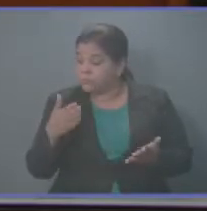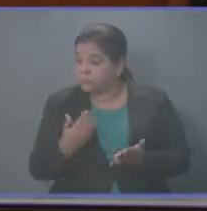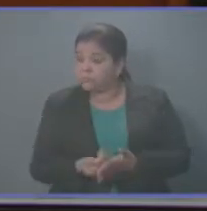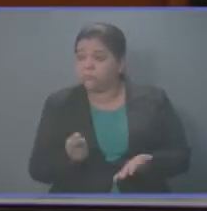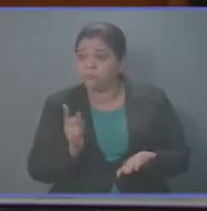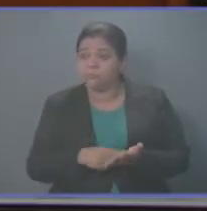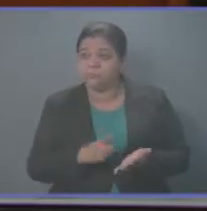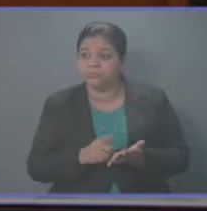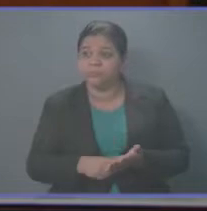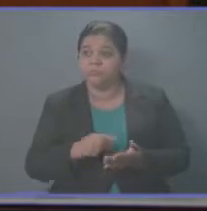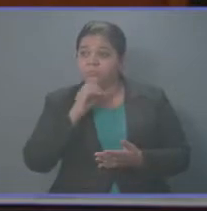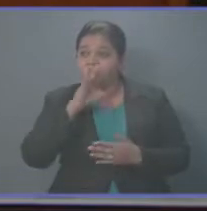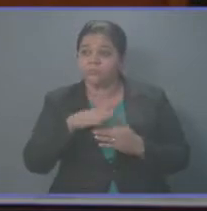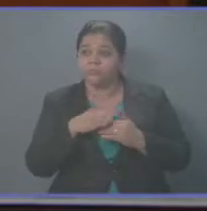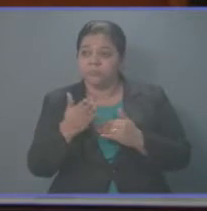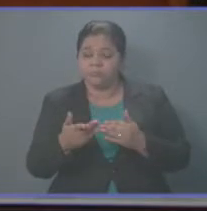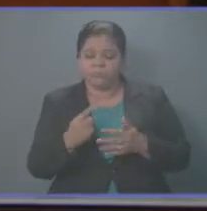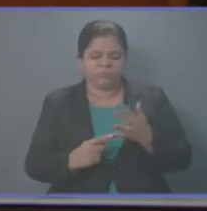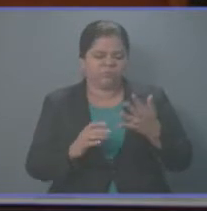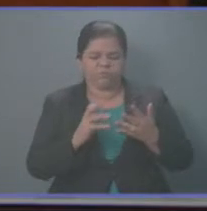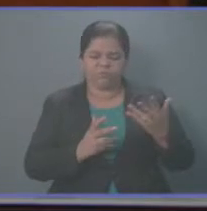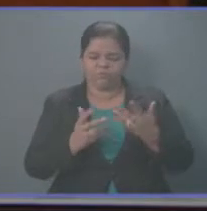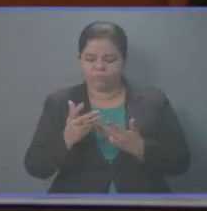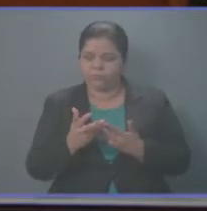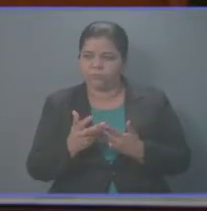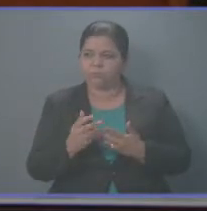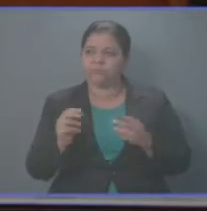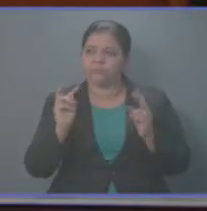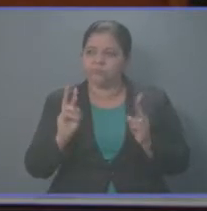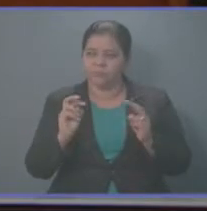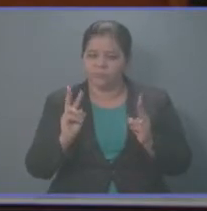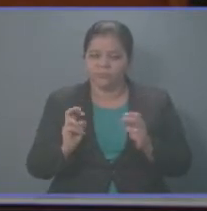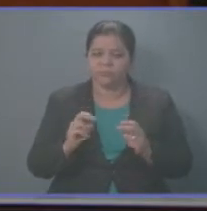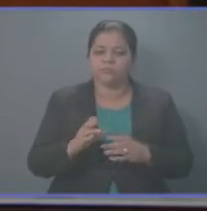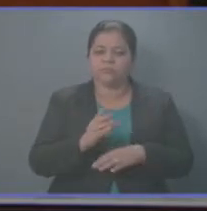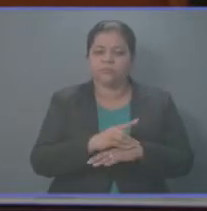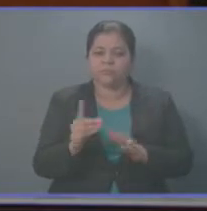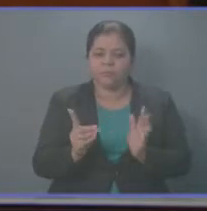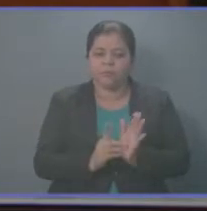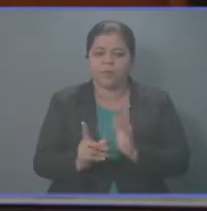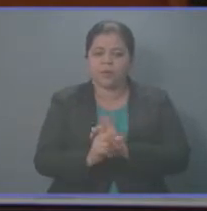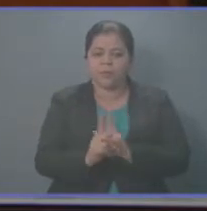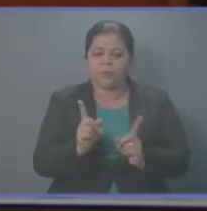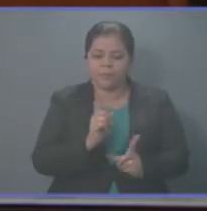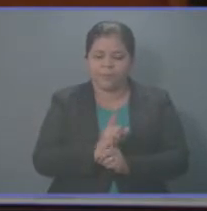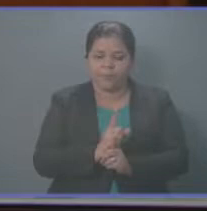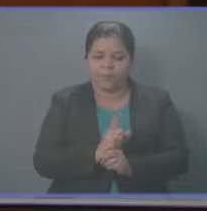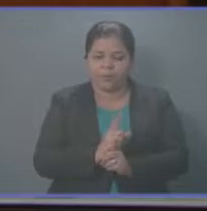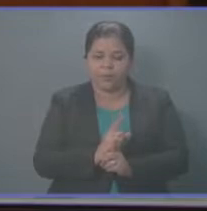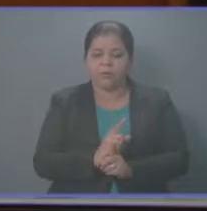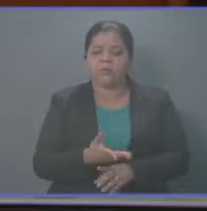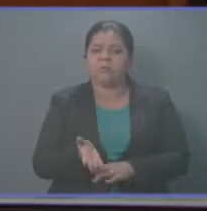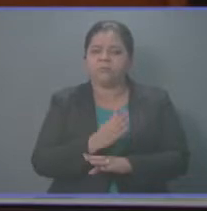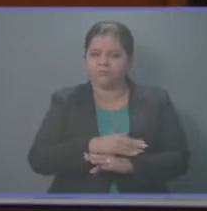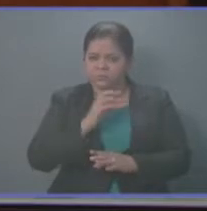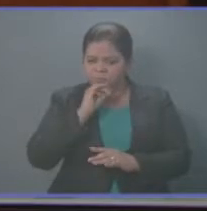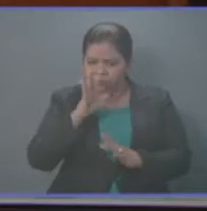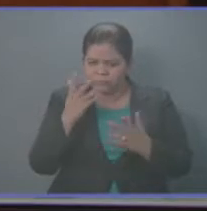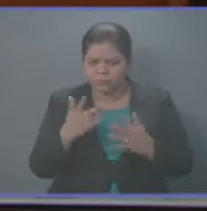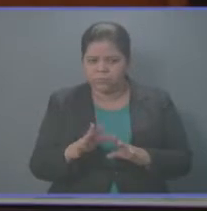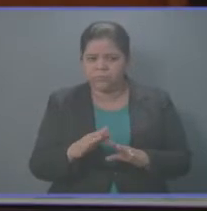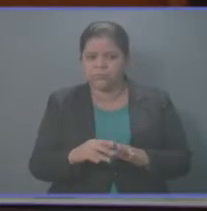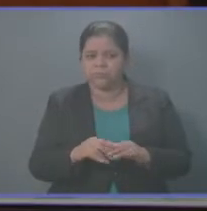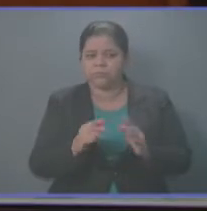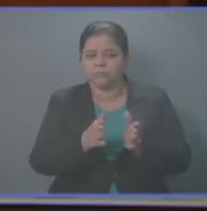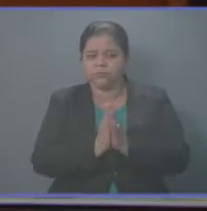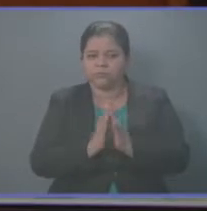se declarara inconstitucional el tema de los diputados suplentes. Aunque habían metido la solicitud de los